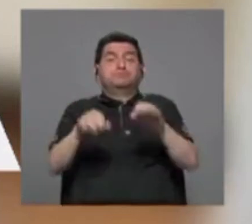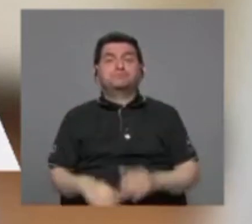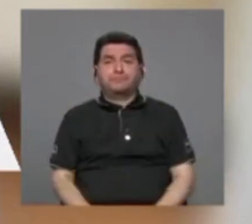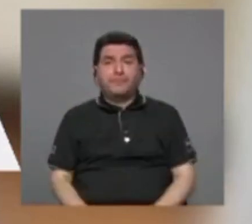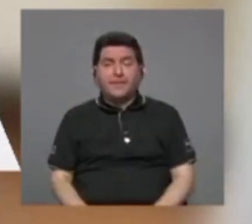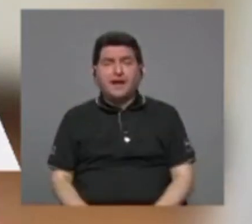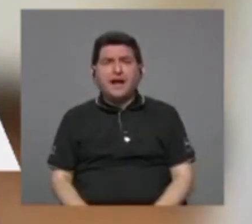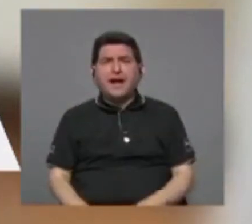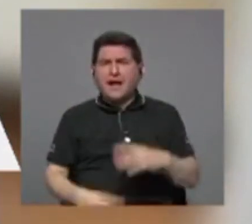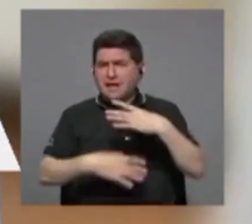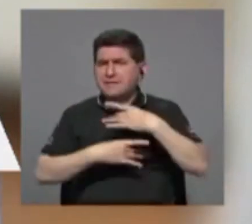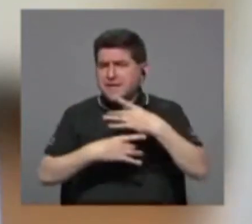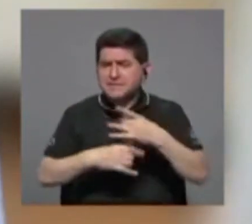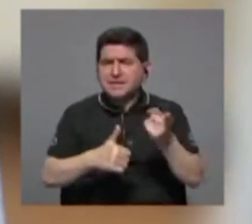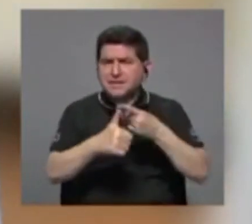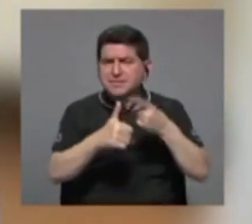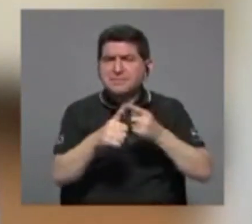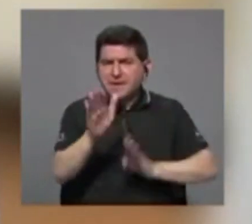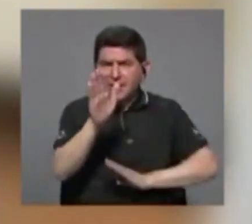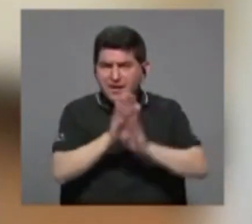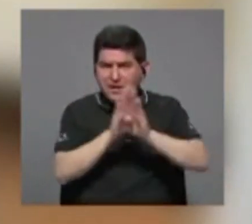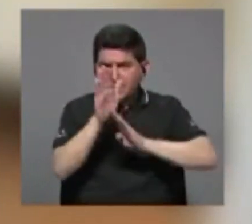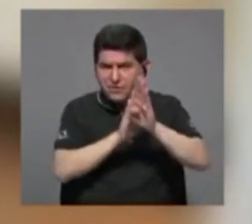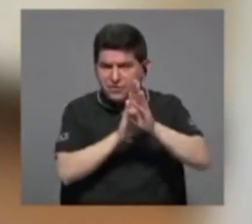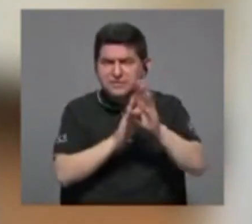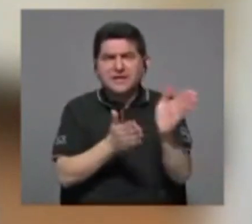porque coloca en primer lugar al desarrollo como algo